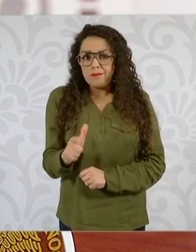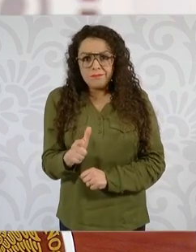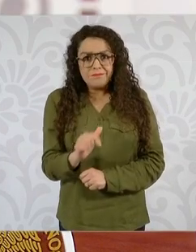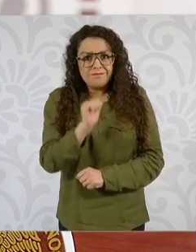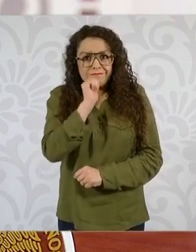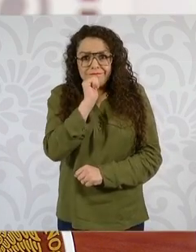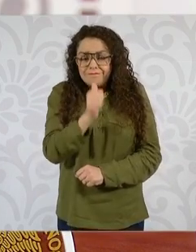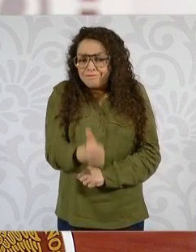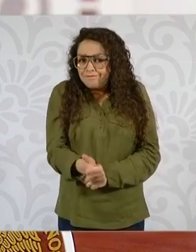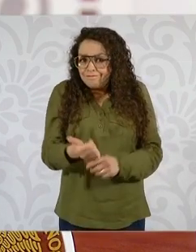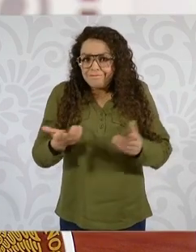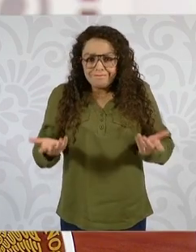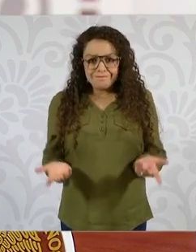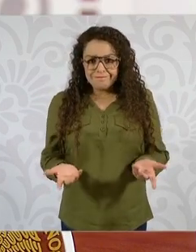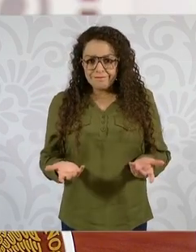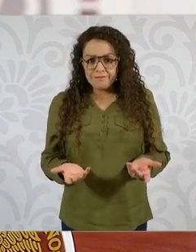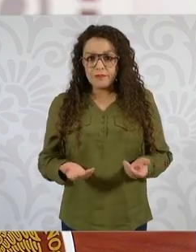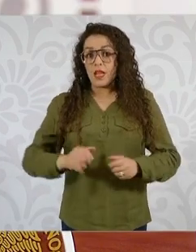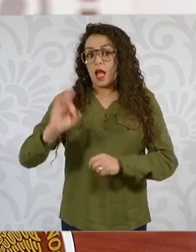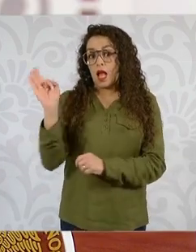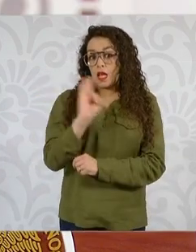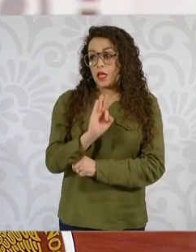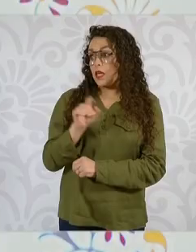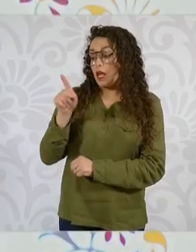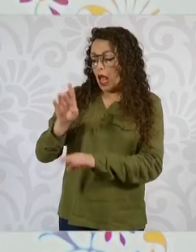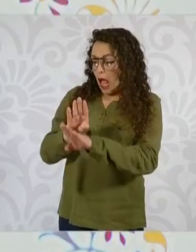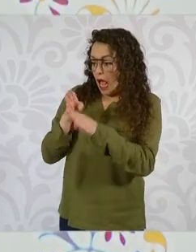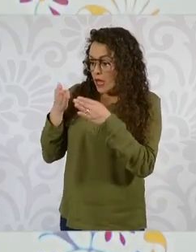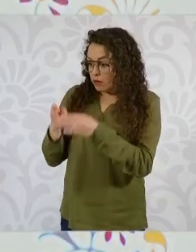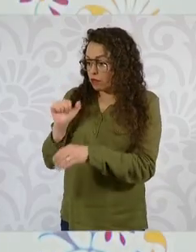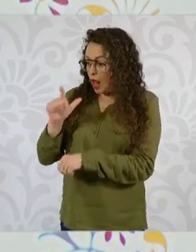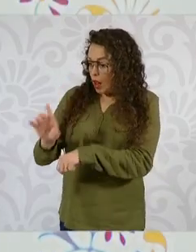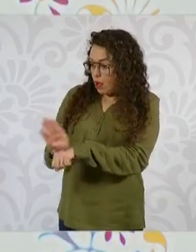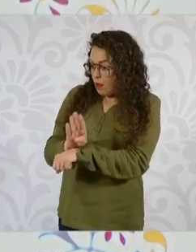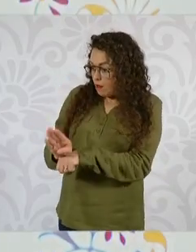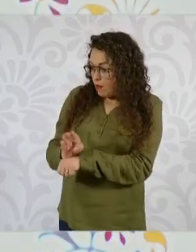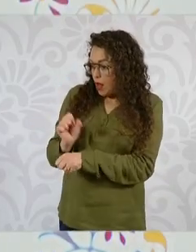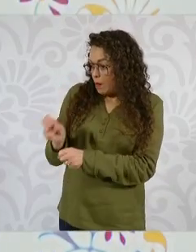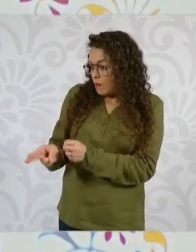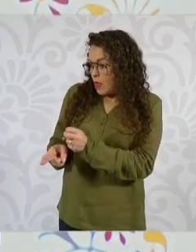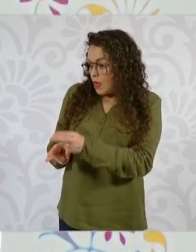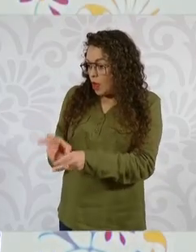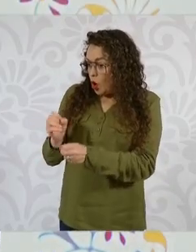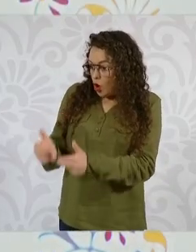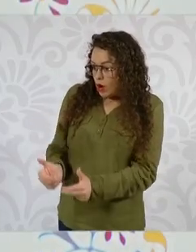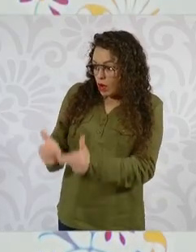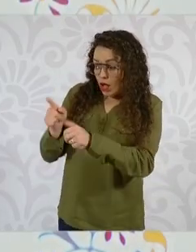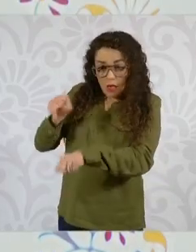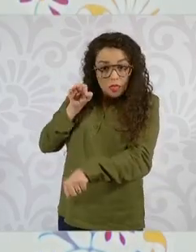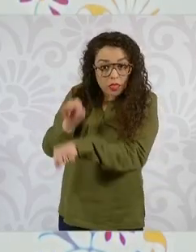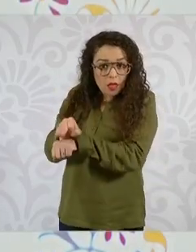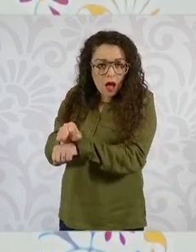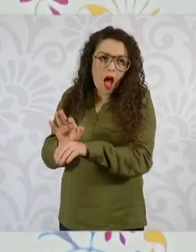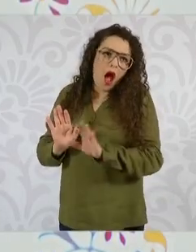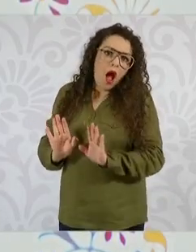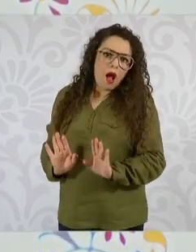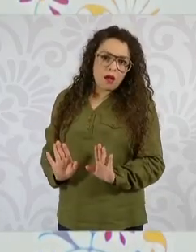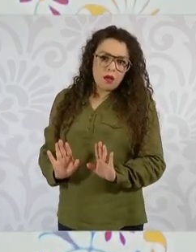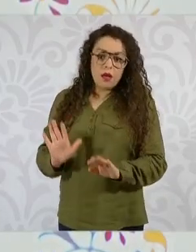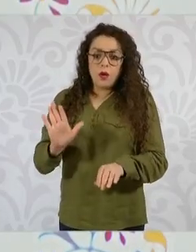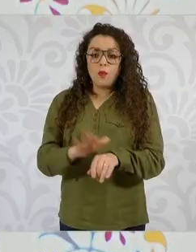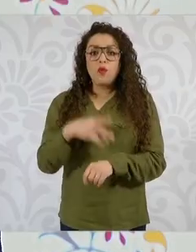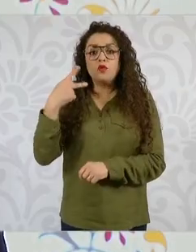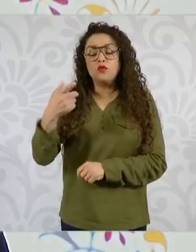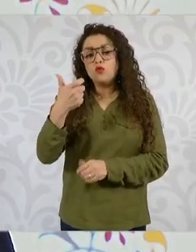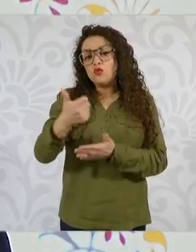a menos que estén defendiendo algún privilegio en particular o algún negocio porque sus salarios sus